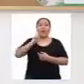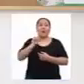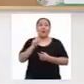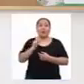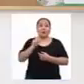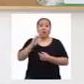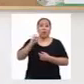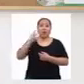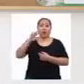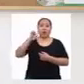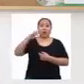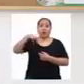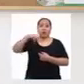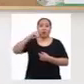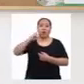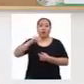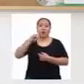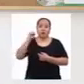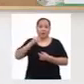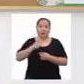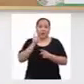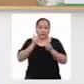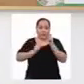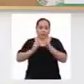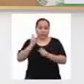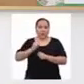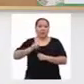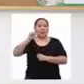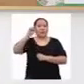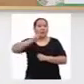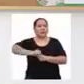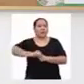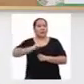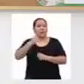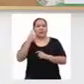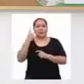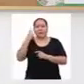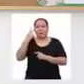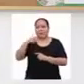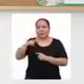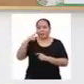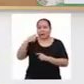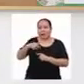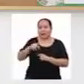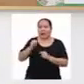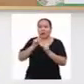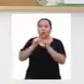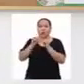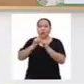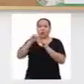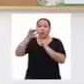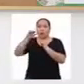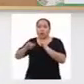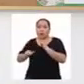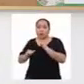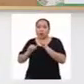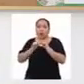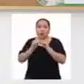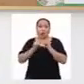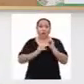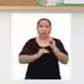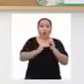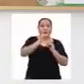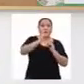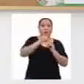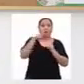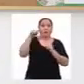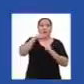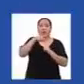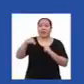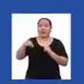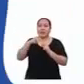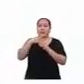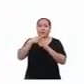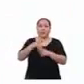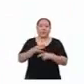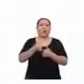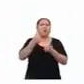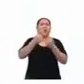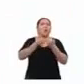personas. Así es, primero debemos averiguar el menor y el mayor valor de la variable en nuestras respuestas. ¿Cuáles